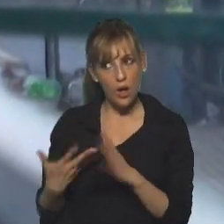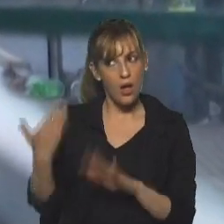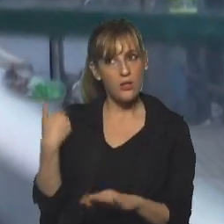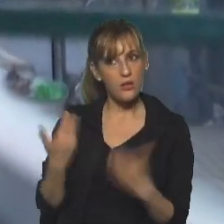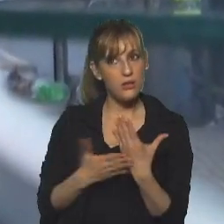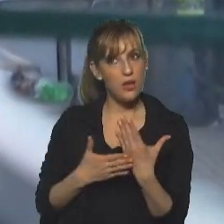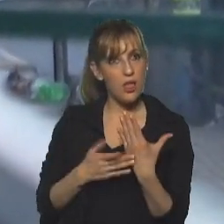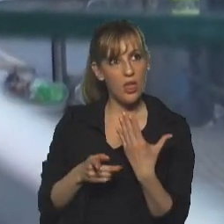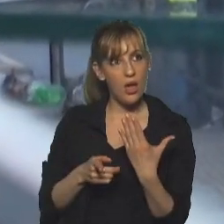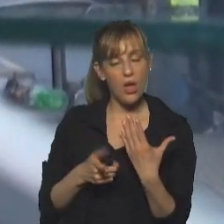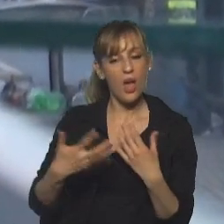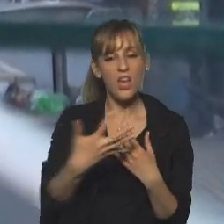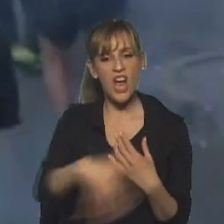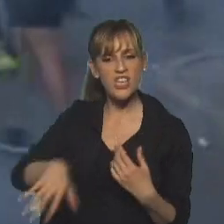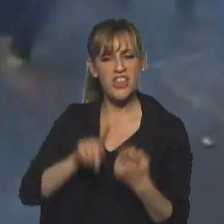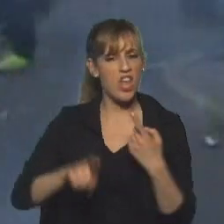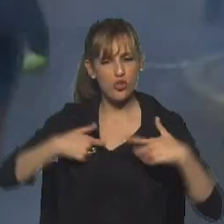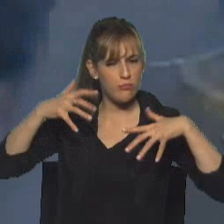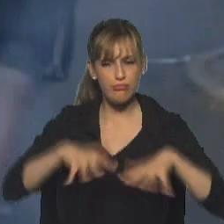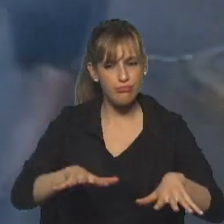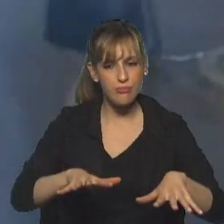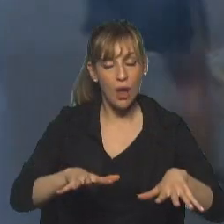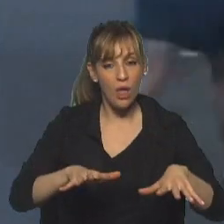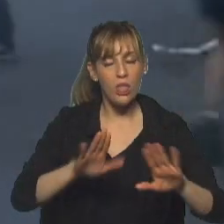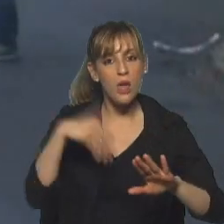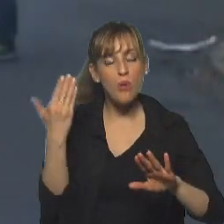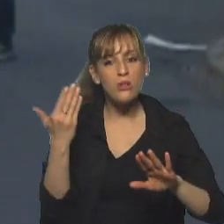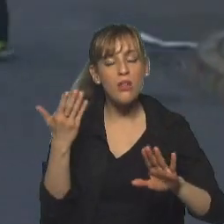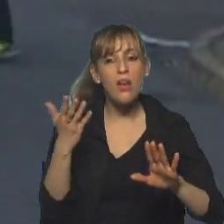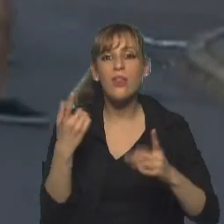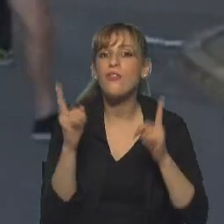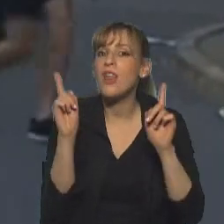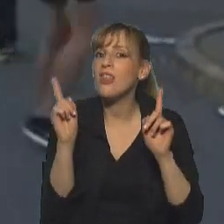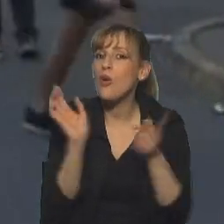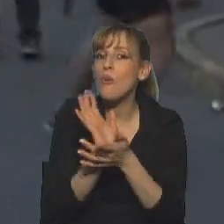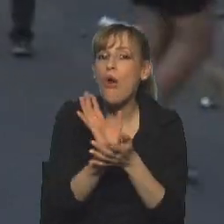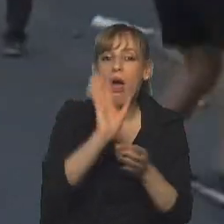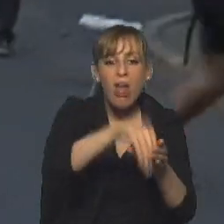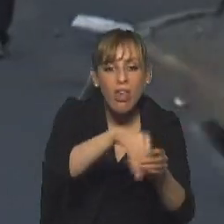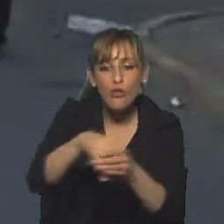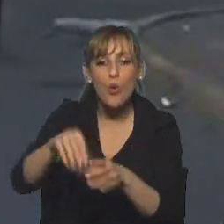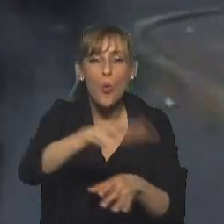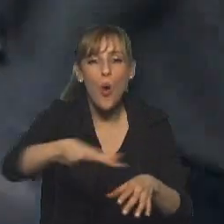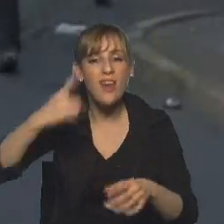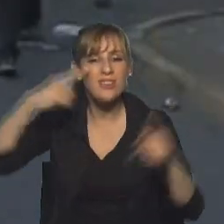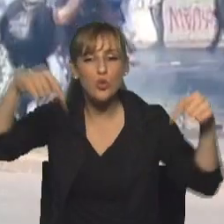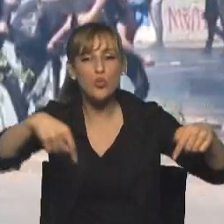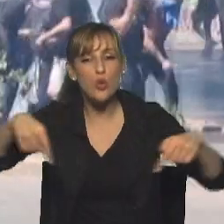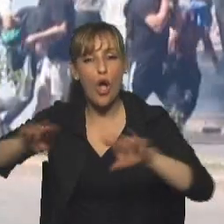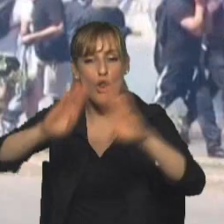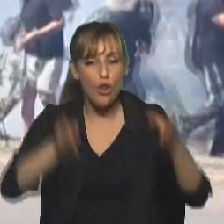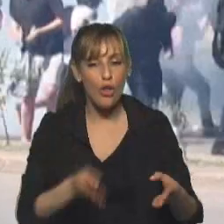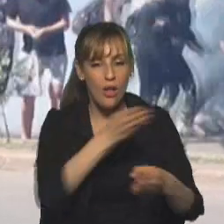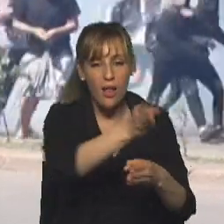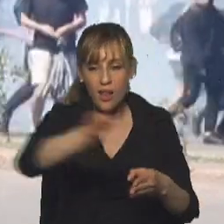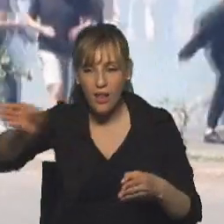todas las instituciones a ser una izquierda que hoy día estamos en todas las instituciones y muy lejos de la calle, ¿no? Hemos perdido el trabajo con la base, hemos